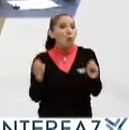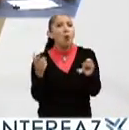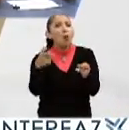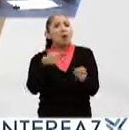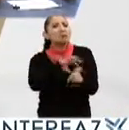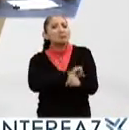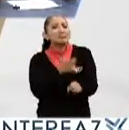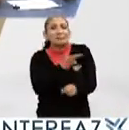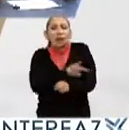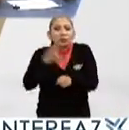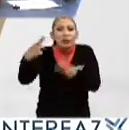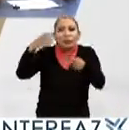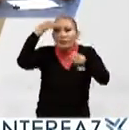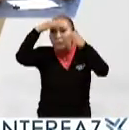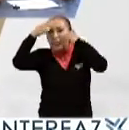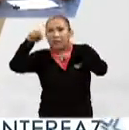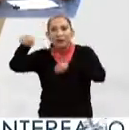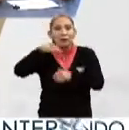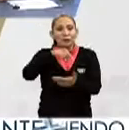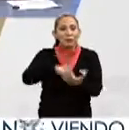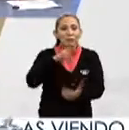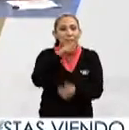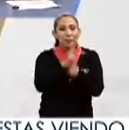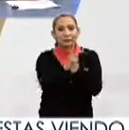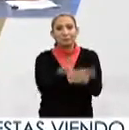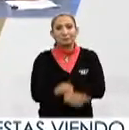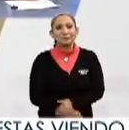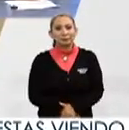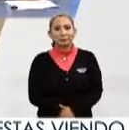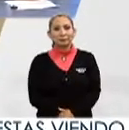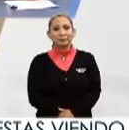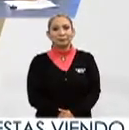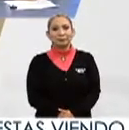más te gustó de tu experiencia allá?